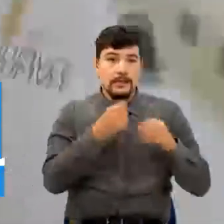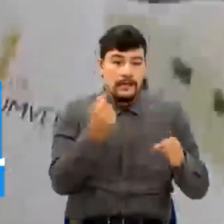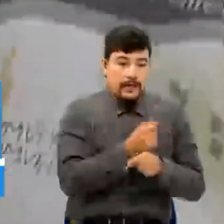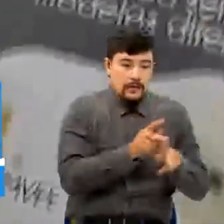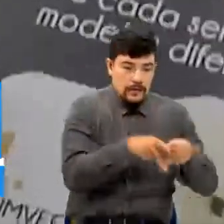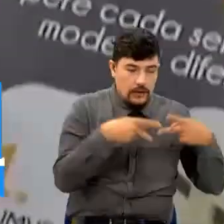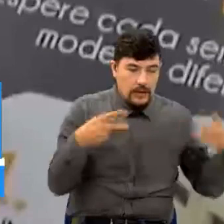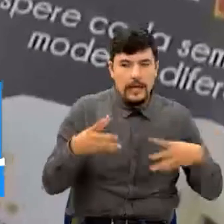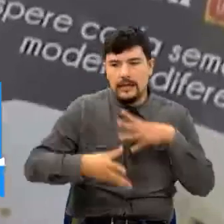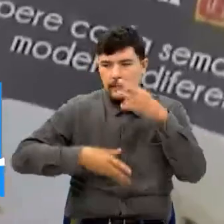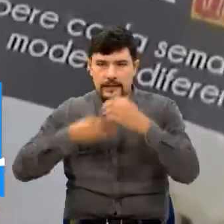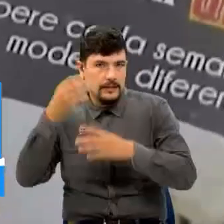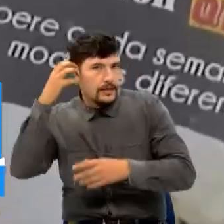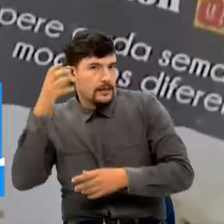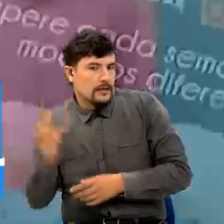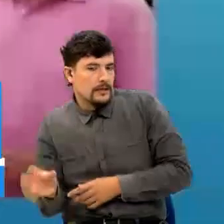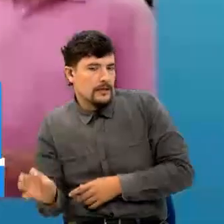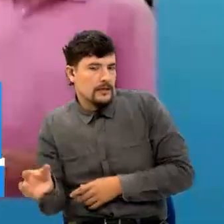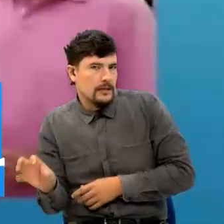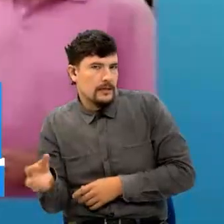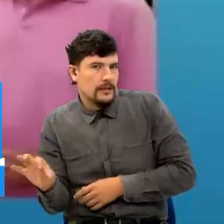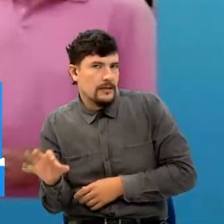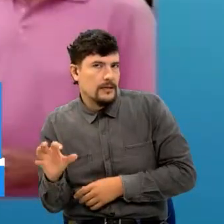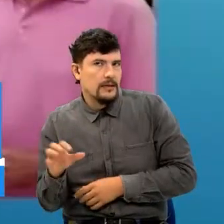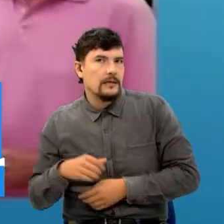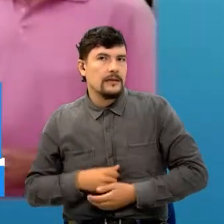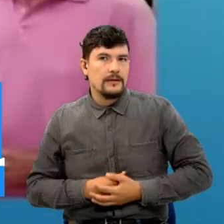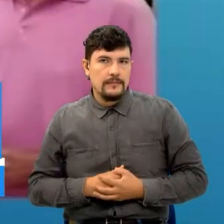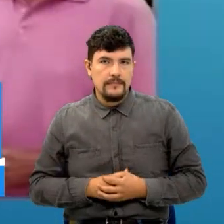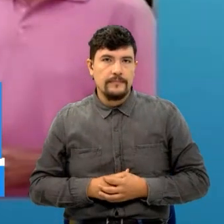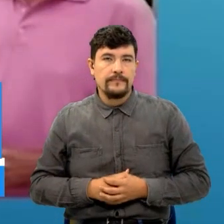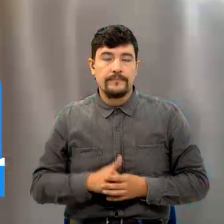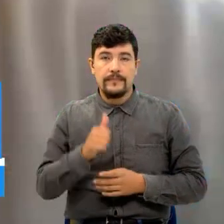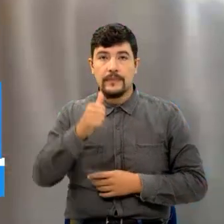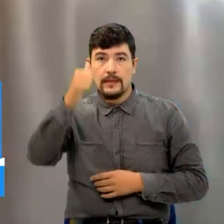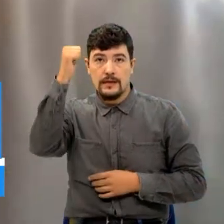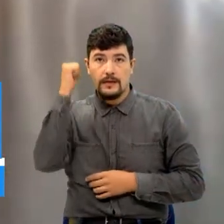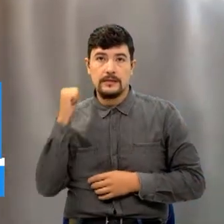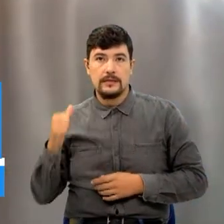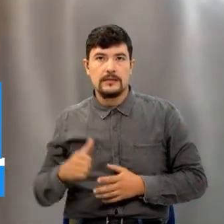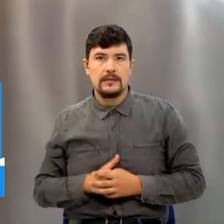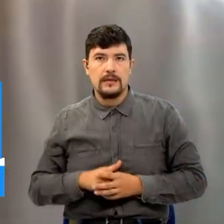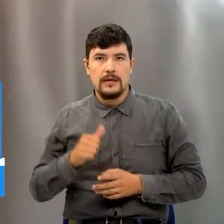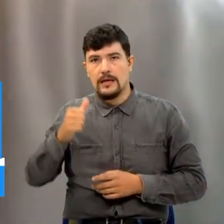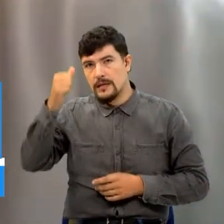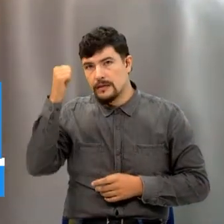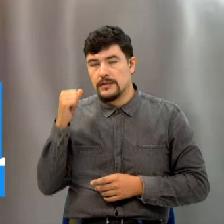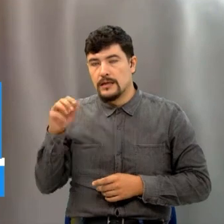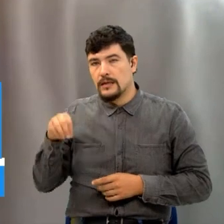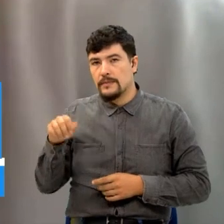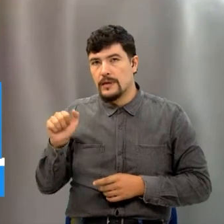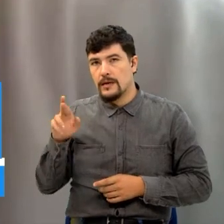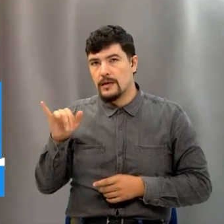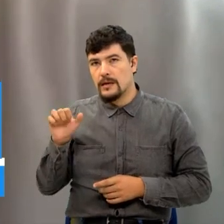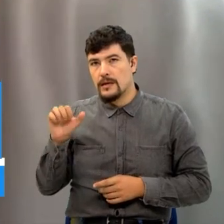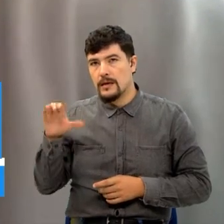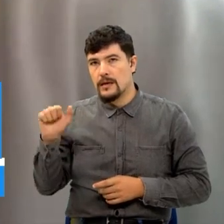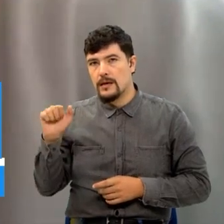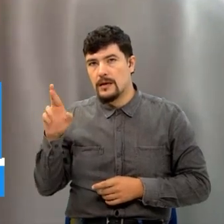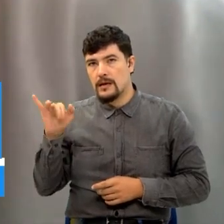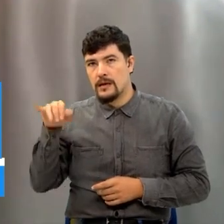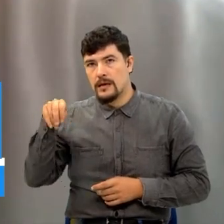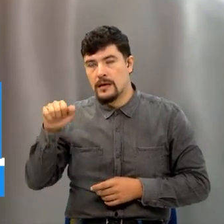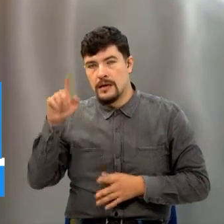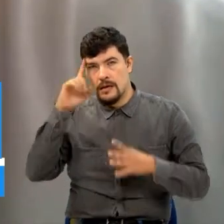con la radio, una pasión que ejerció hasta hace unos meses. Ayer, María Camila, en pareja con